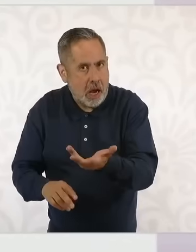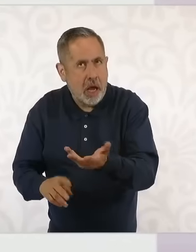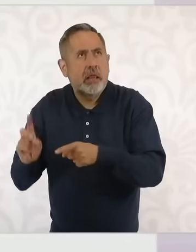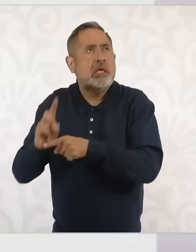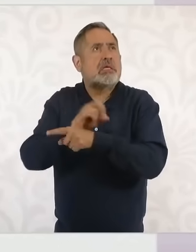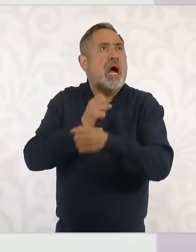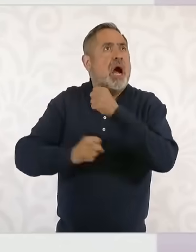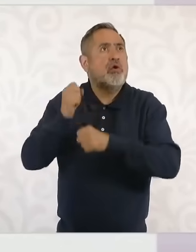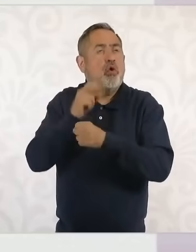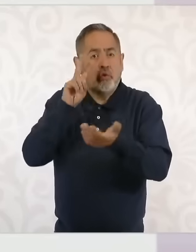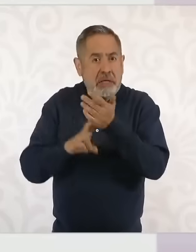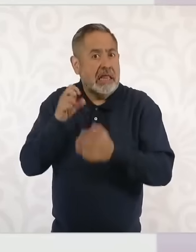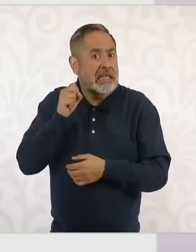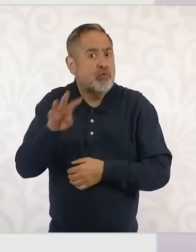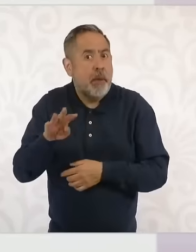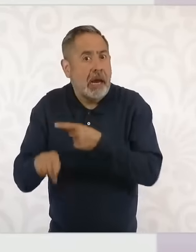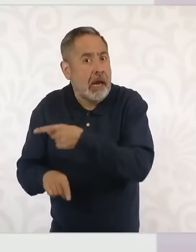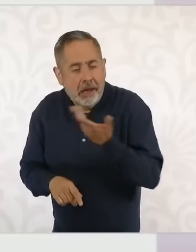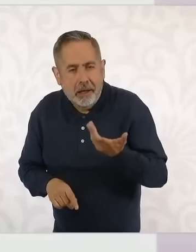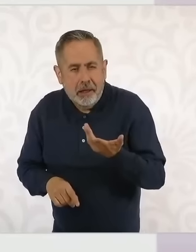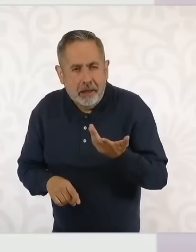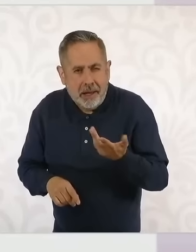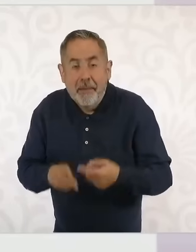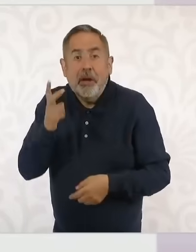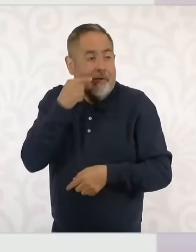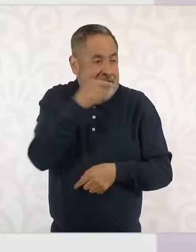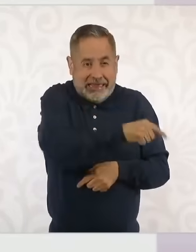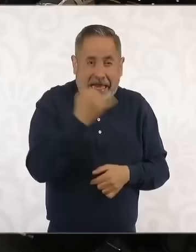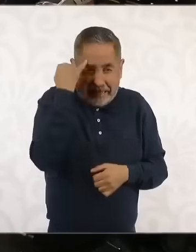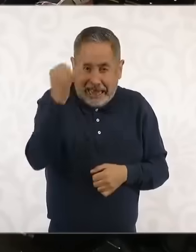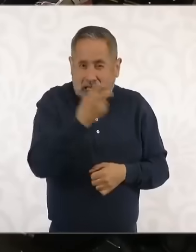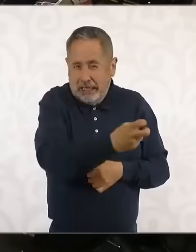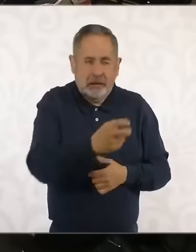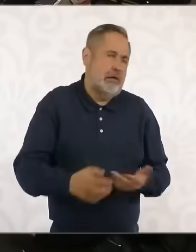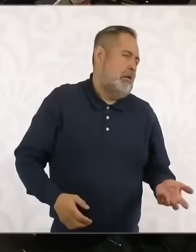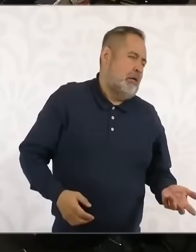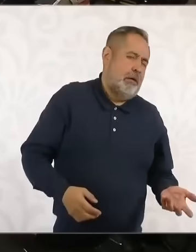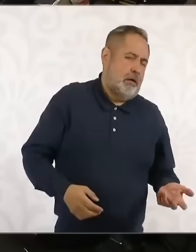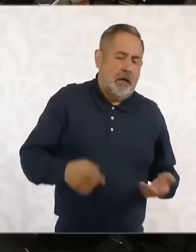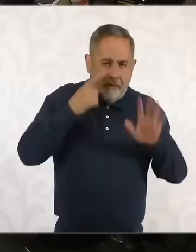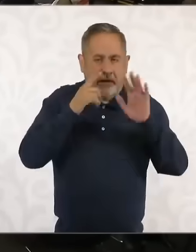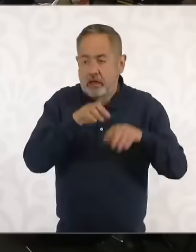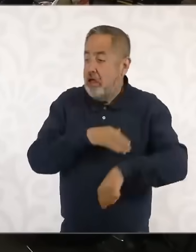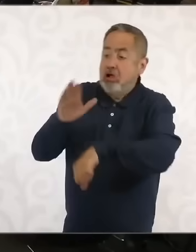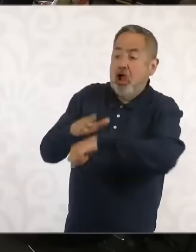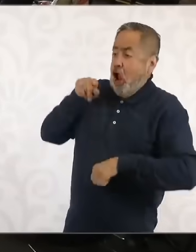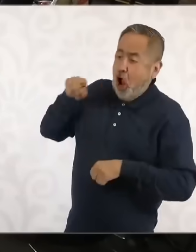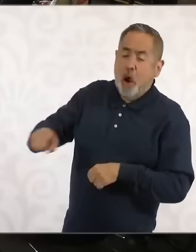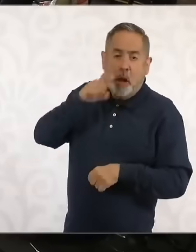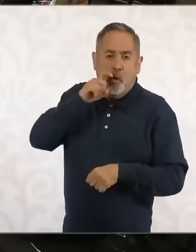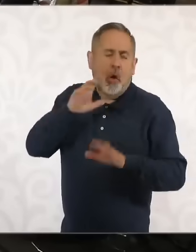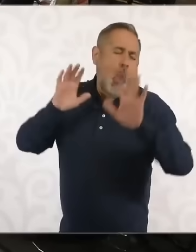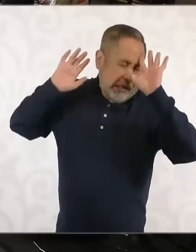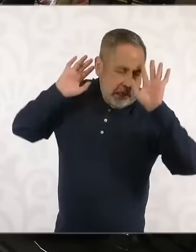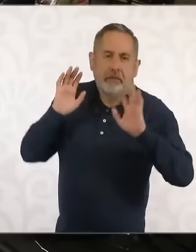2019, pero esta idea, primero de la calificación de Maduro, pero más allá de